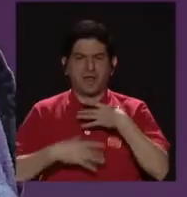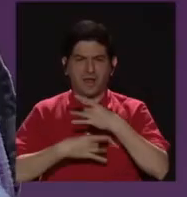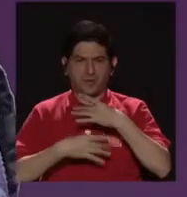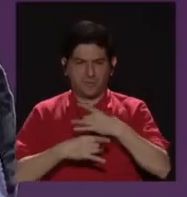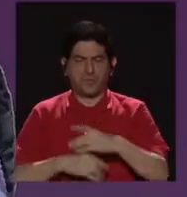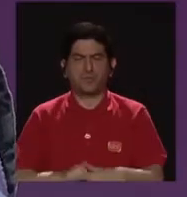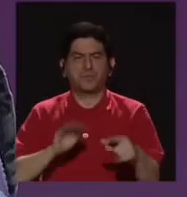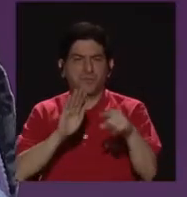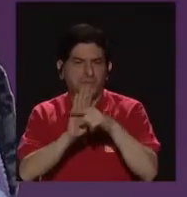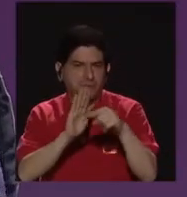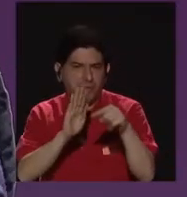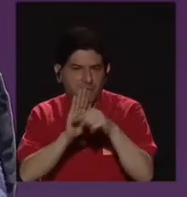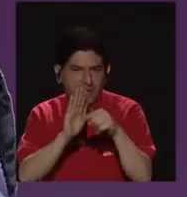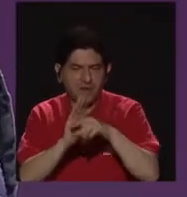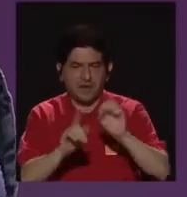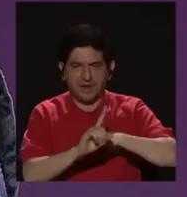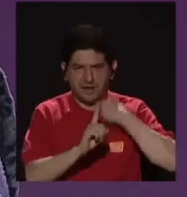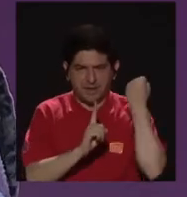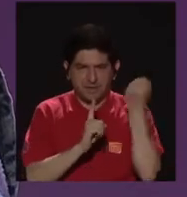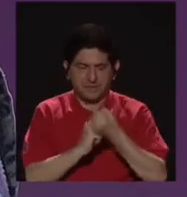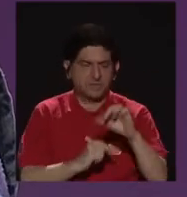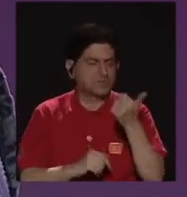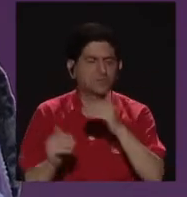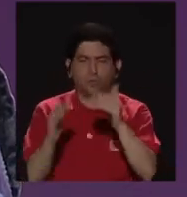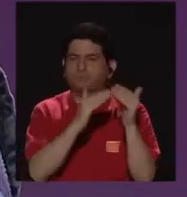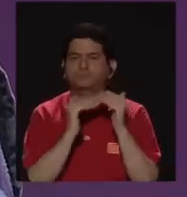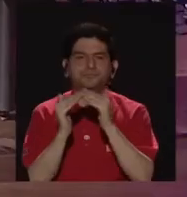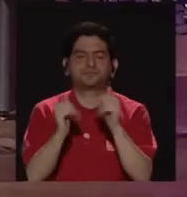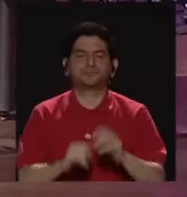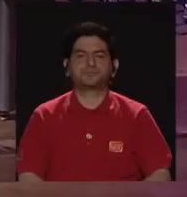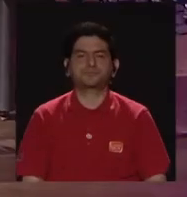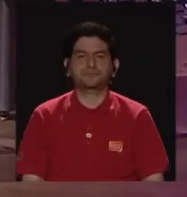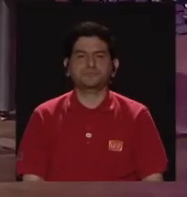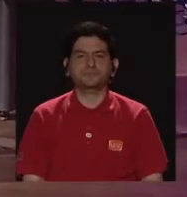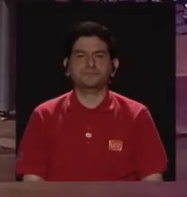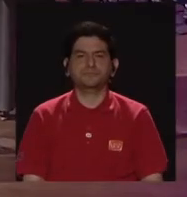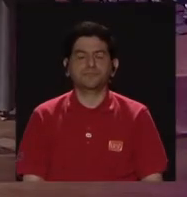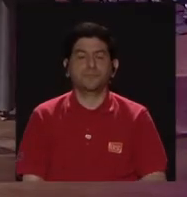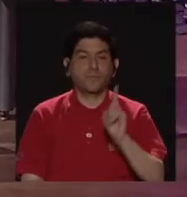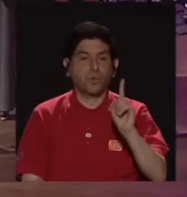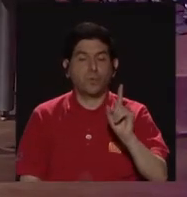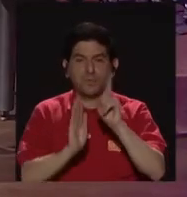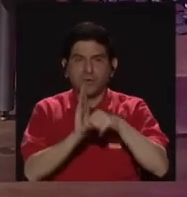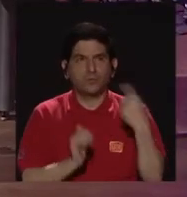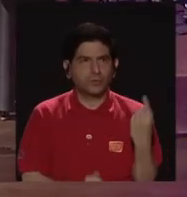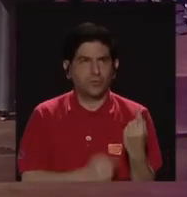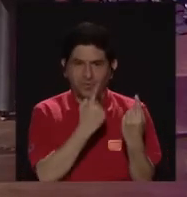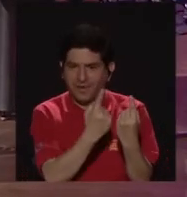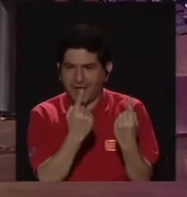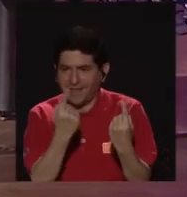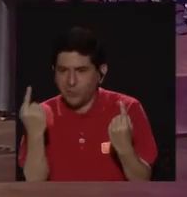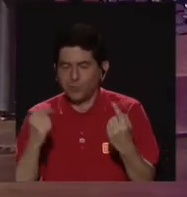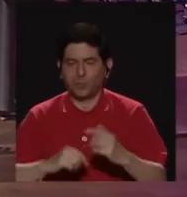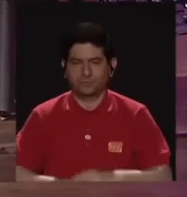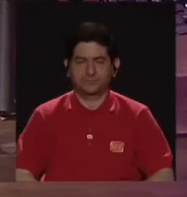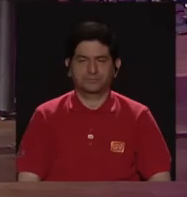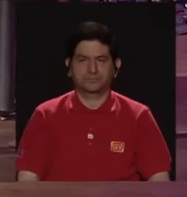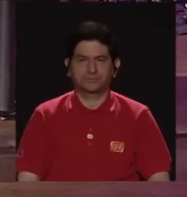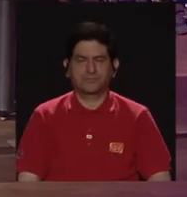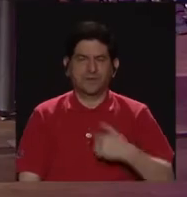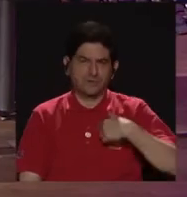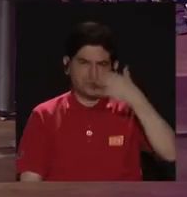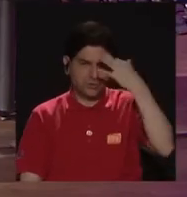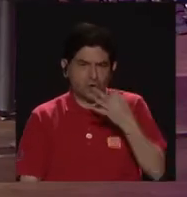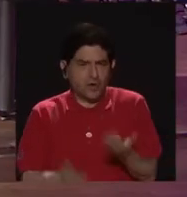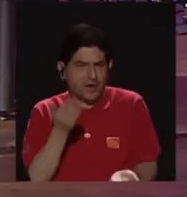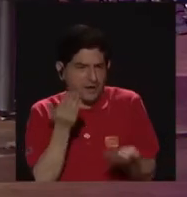negar las situaciones de la demás población en cierre de dominó tu pecado bueno creo que